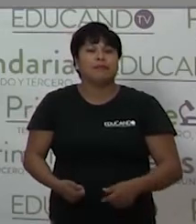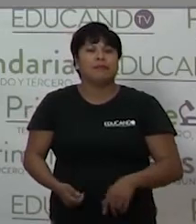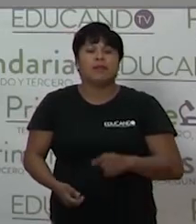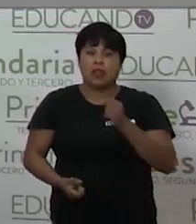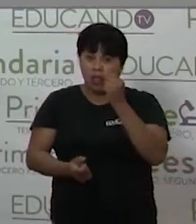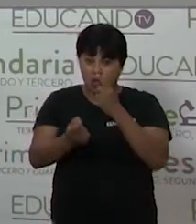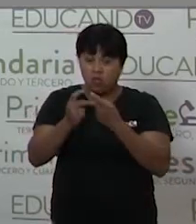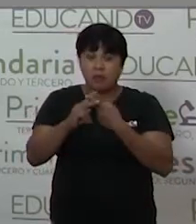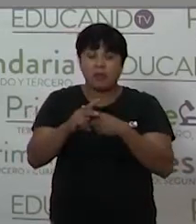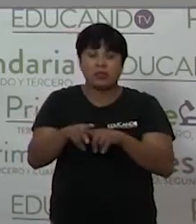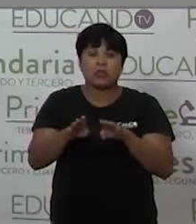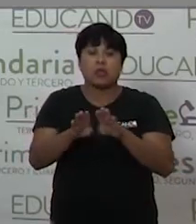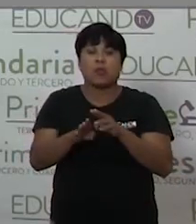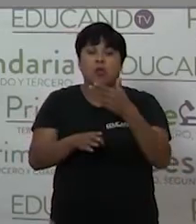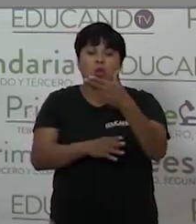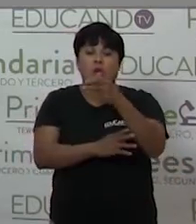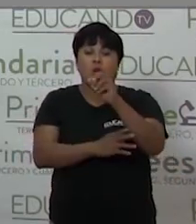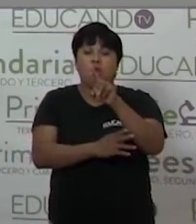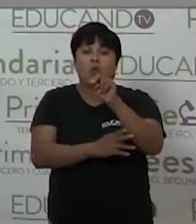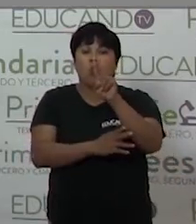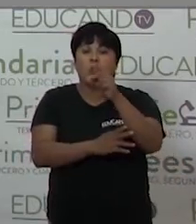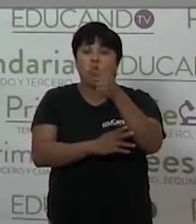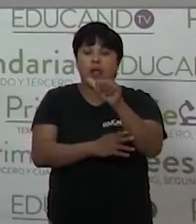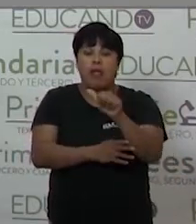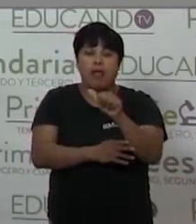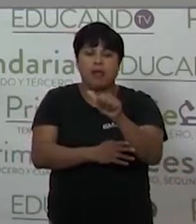alguno empieza como oruga